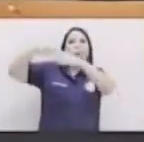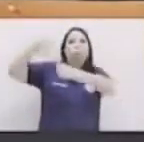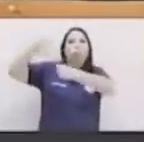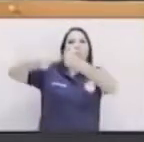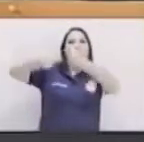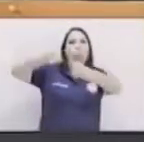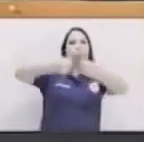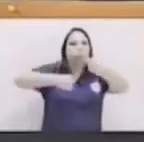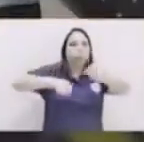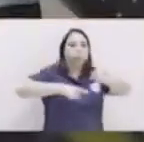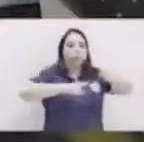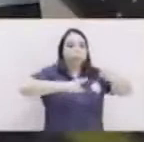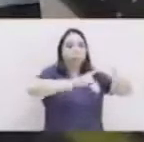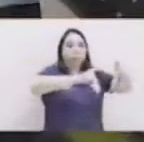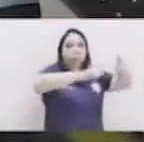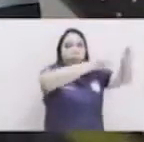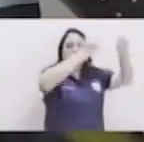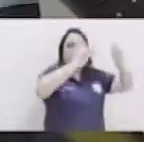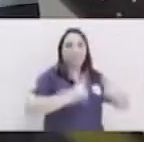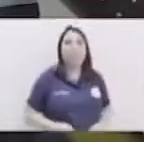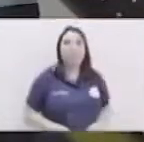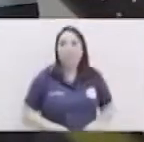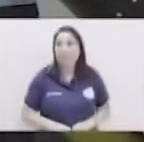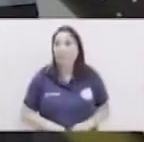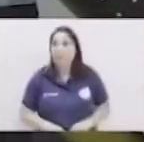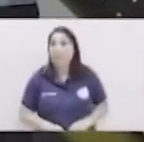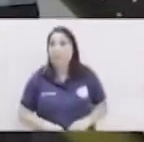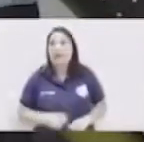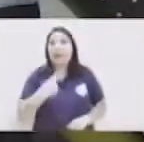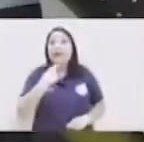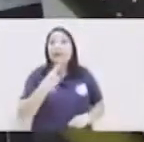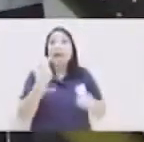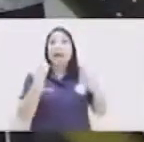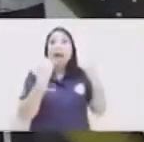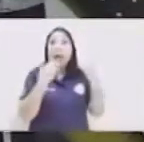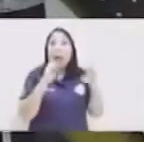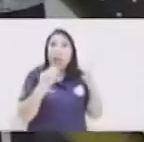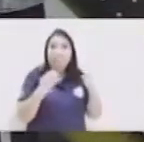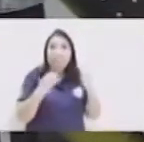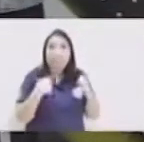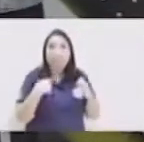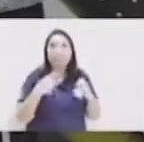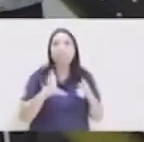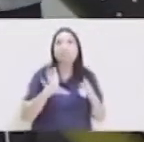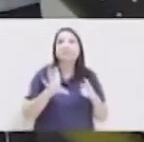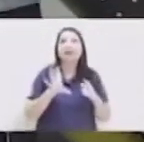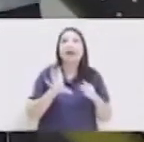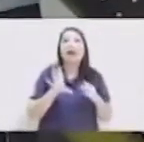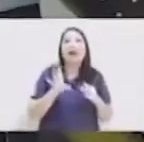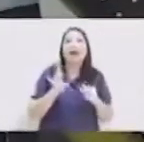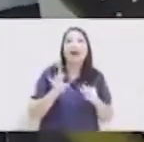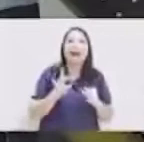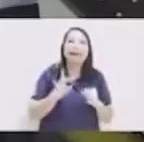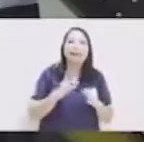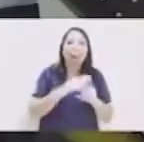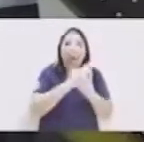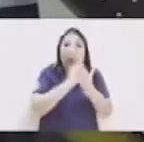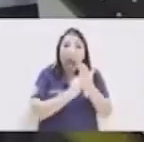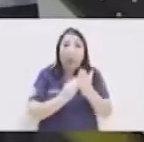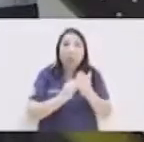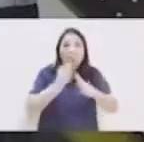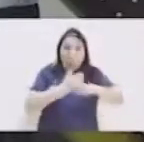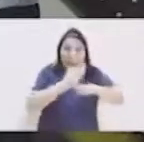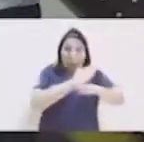el vehículo. En pocas palabras podríamos tal vez decir que una emergencia es algo que se pudo prevenir. Es algo que se